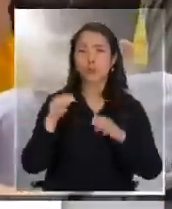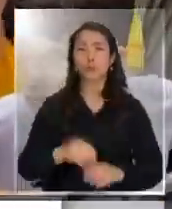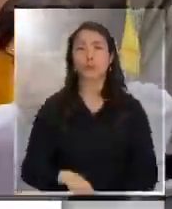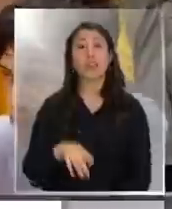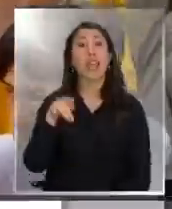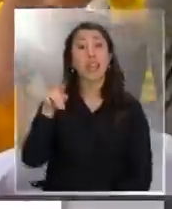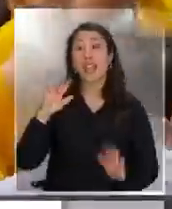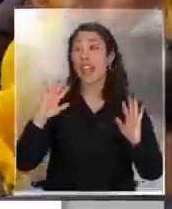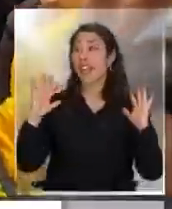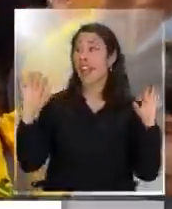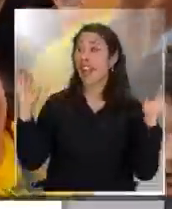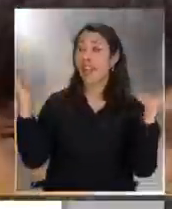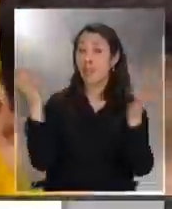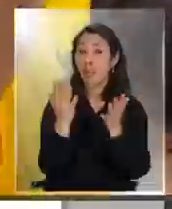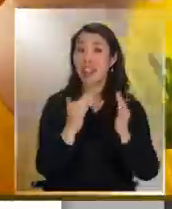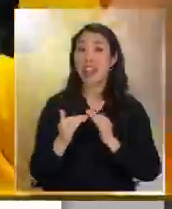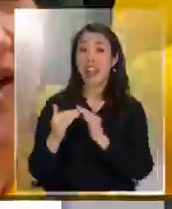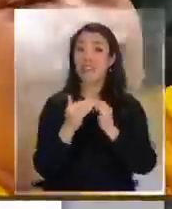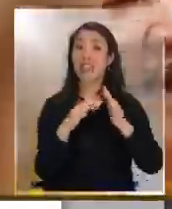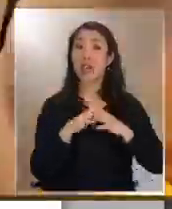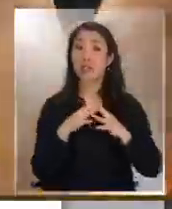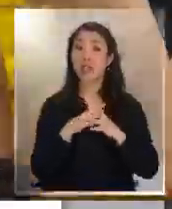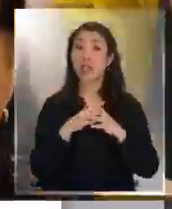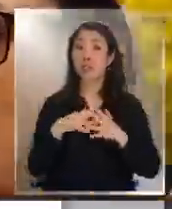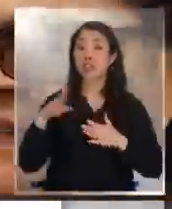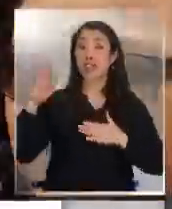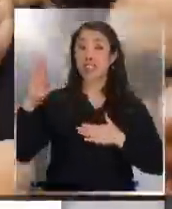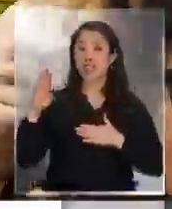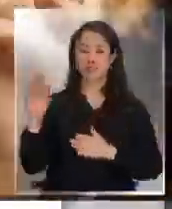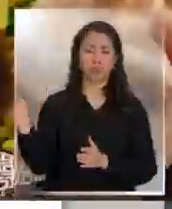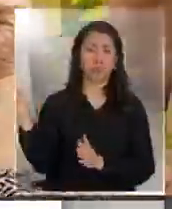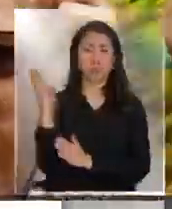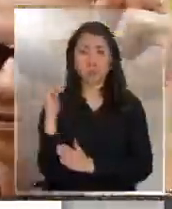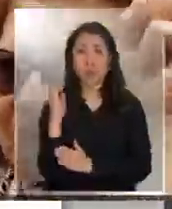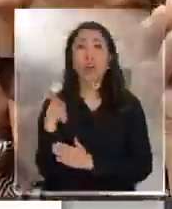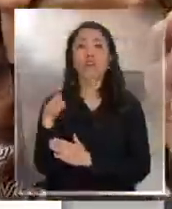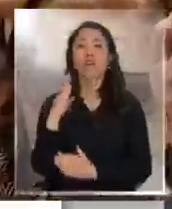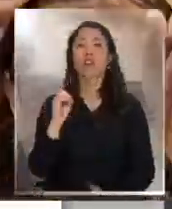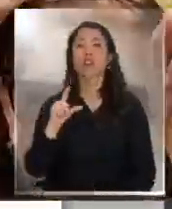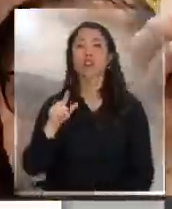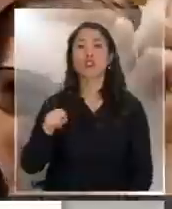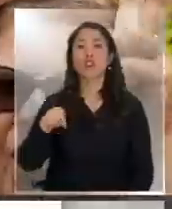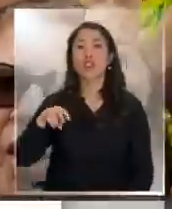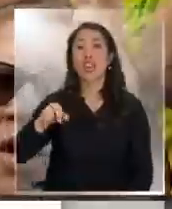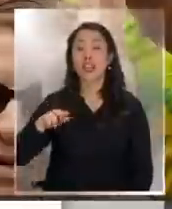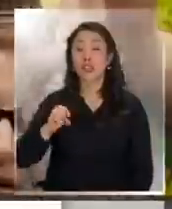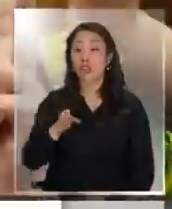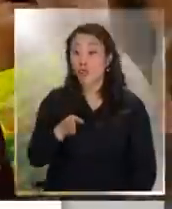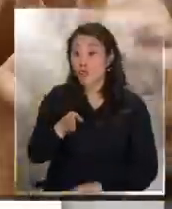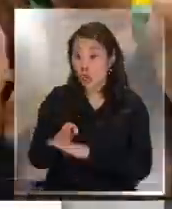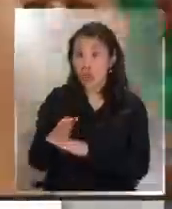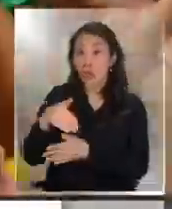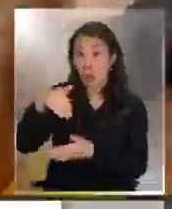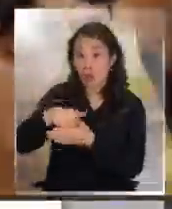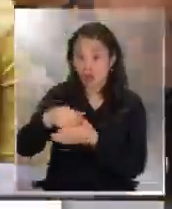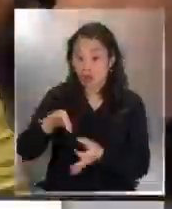Este era el ambiente en la Villa Militar a la espera de que el candidato de ultraderecha, Jair Bolsonaro, apareciera para emitir su